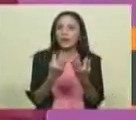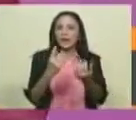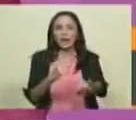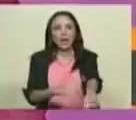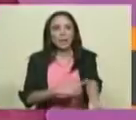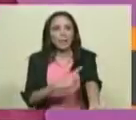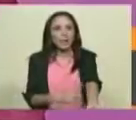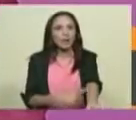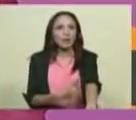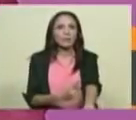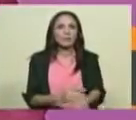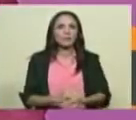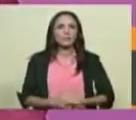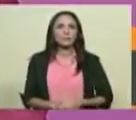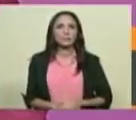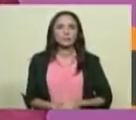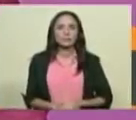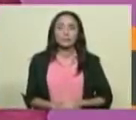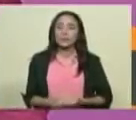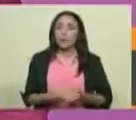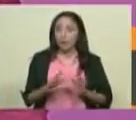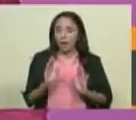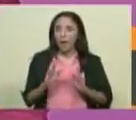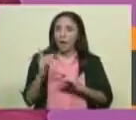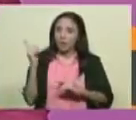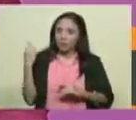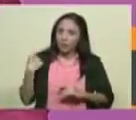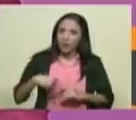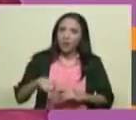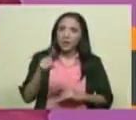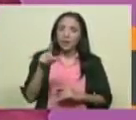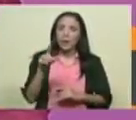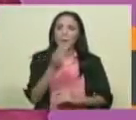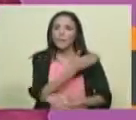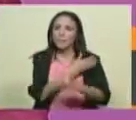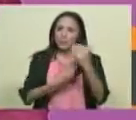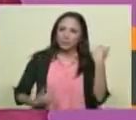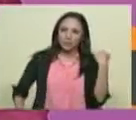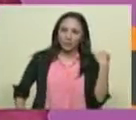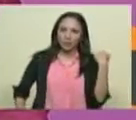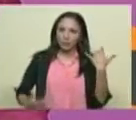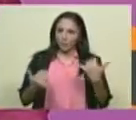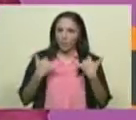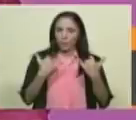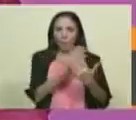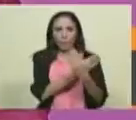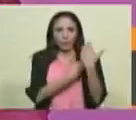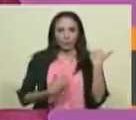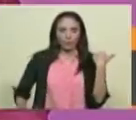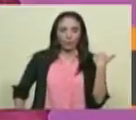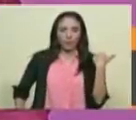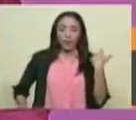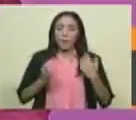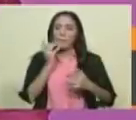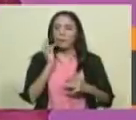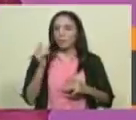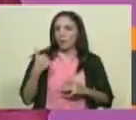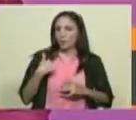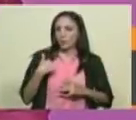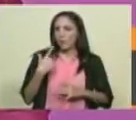Quiero que sepan que tienen en mí un presidente que no solo se declara